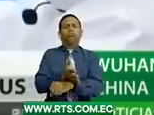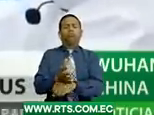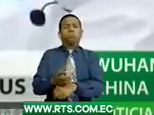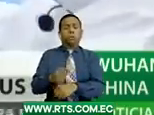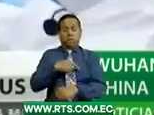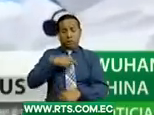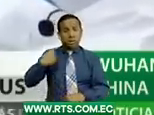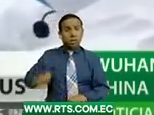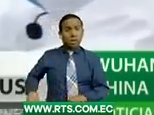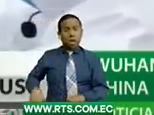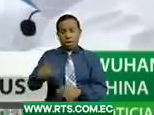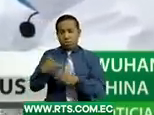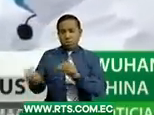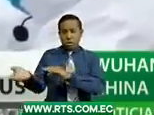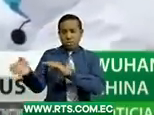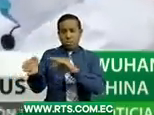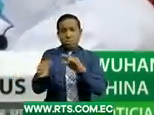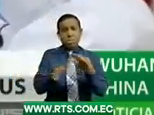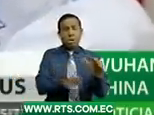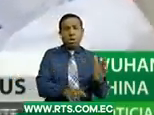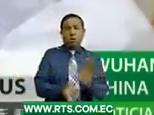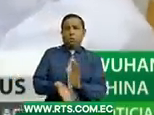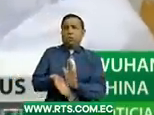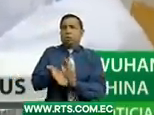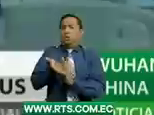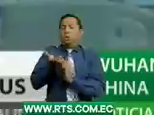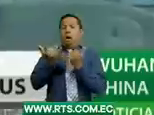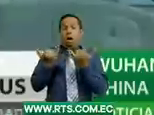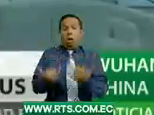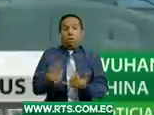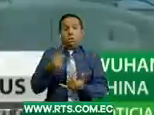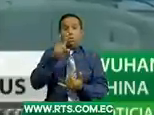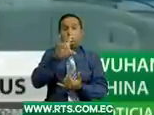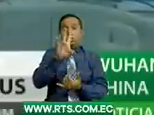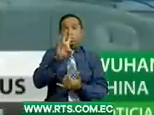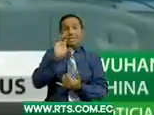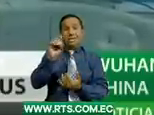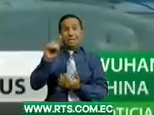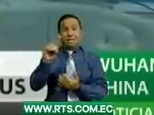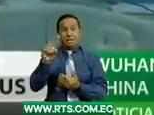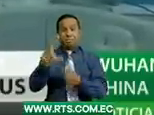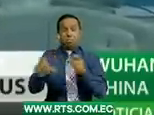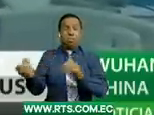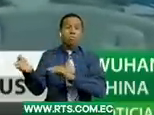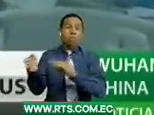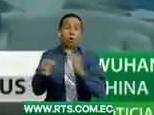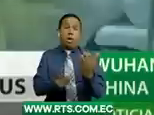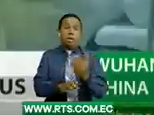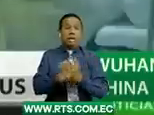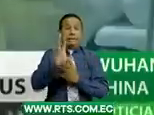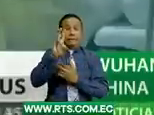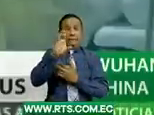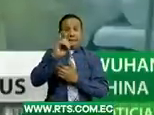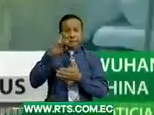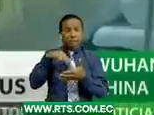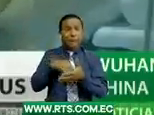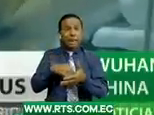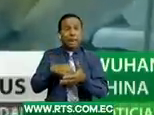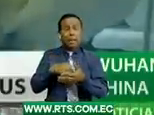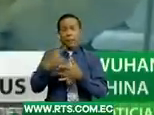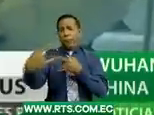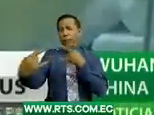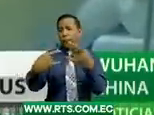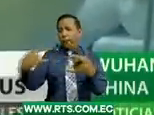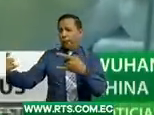China por el coronavirus aumenta. Al momento son 170 muertos y más de 7.000 infectados. Es así que un experto en